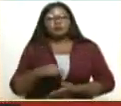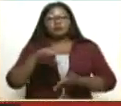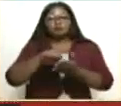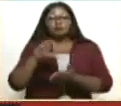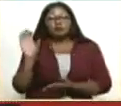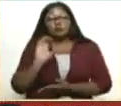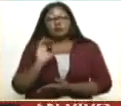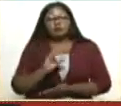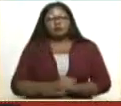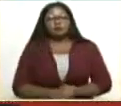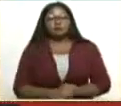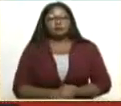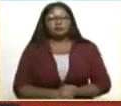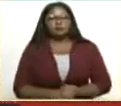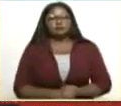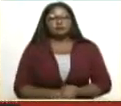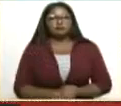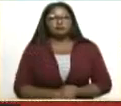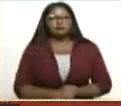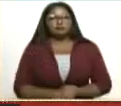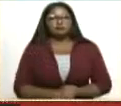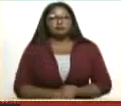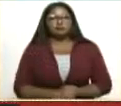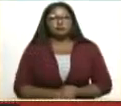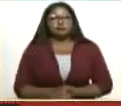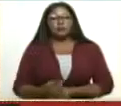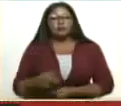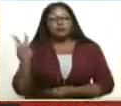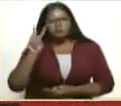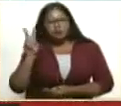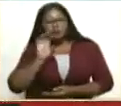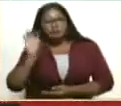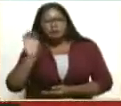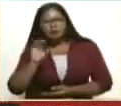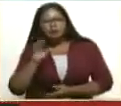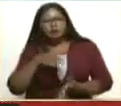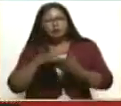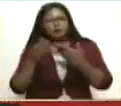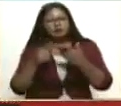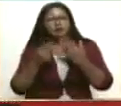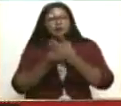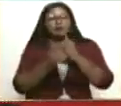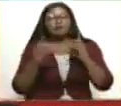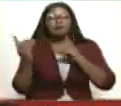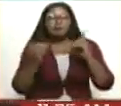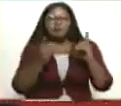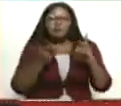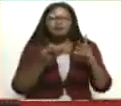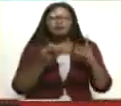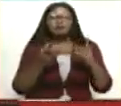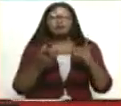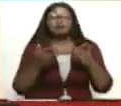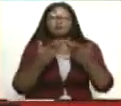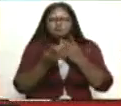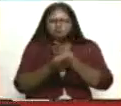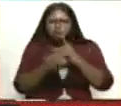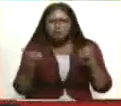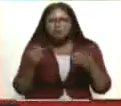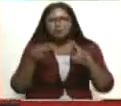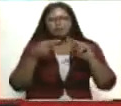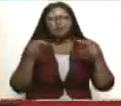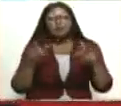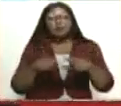Caracas. Venezuela, como país garante y en el marco de su diplomacia de paz, ha sido